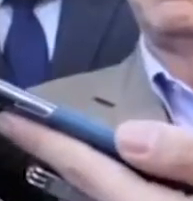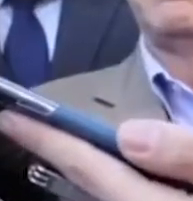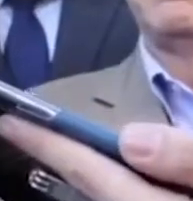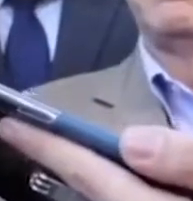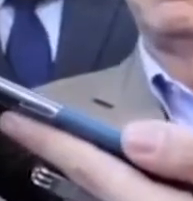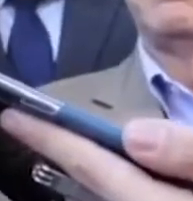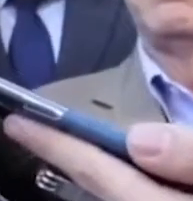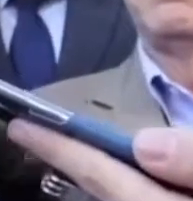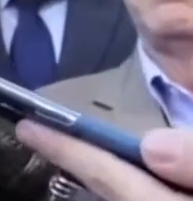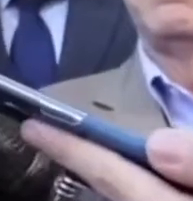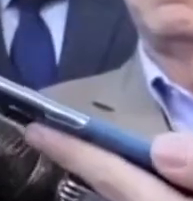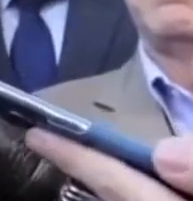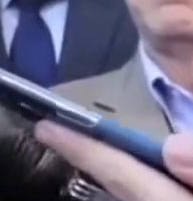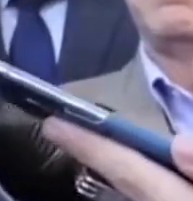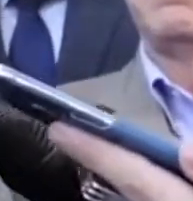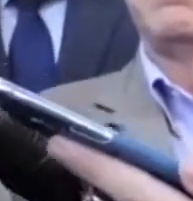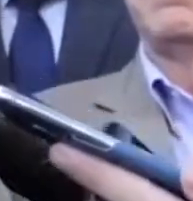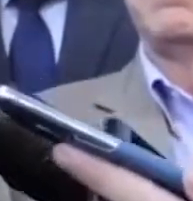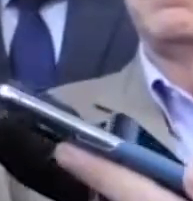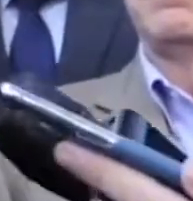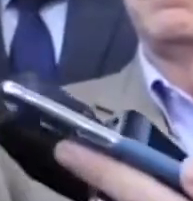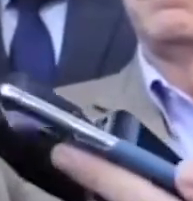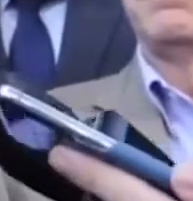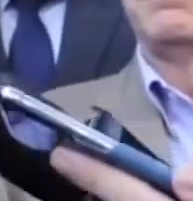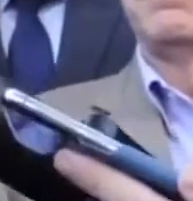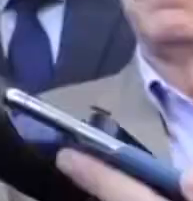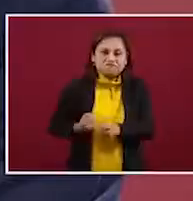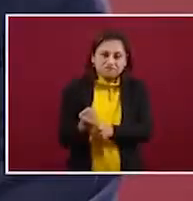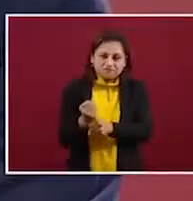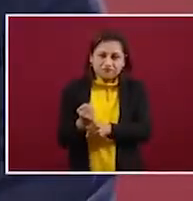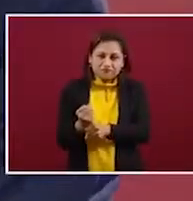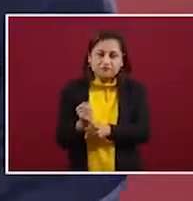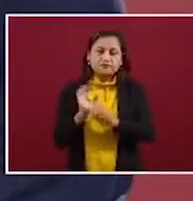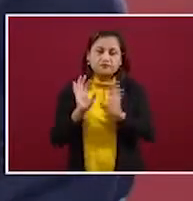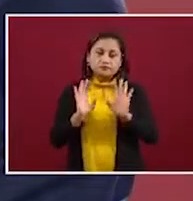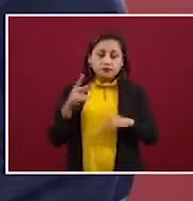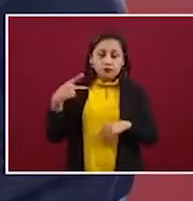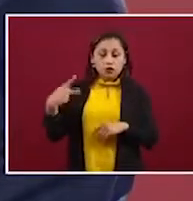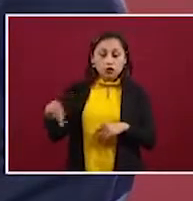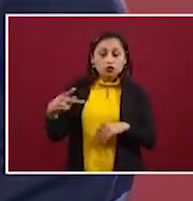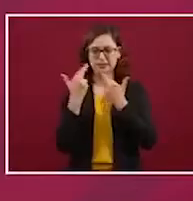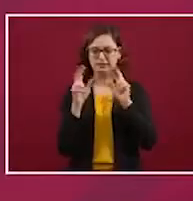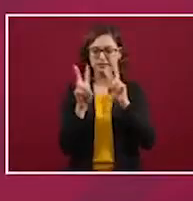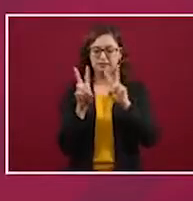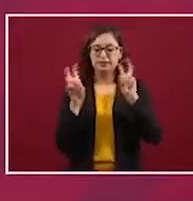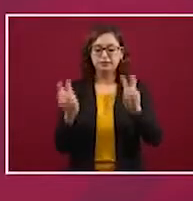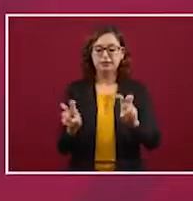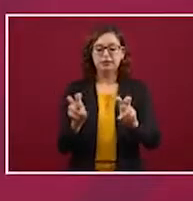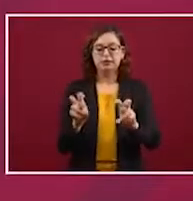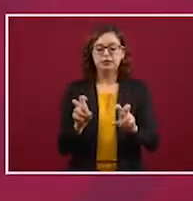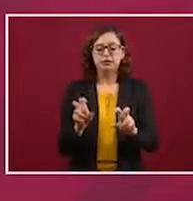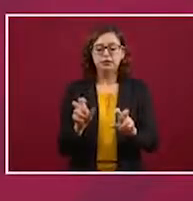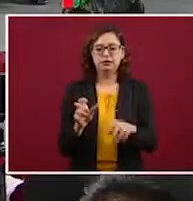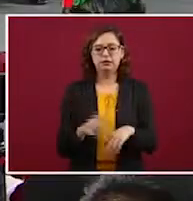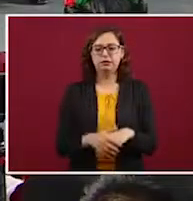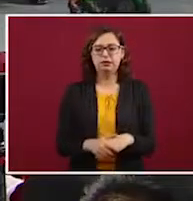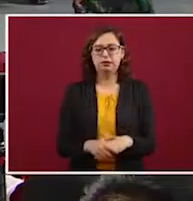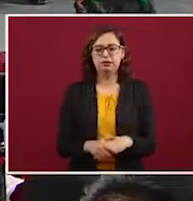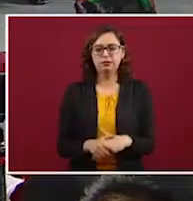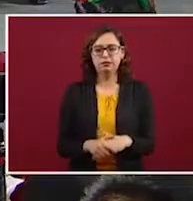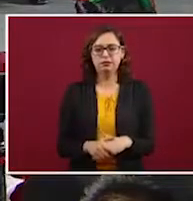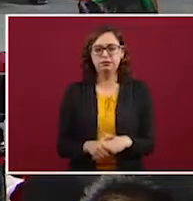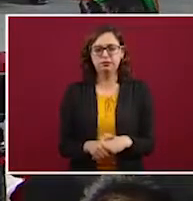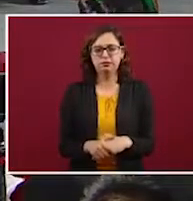fiscalía general y los denominó como partidarios del uso de la fuerza y quienes convirtieron al país en un cementerio luego señaló que está dispuesto a dar